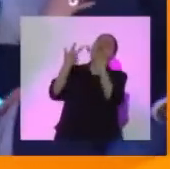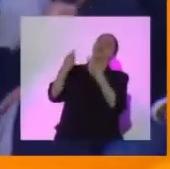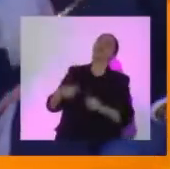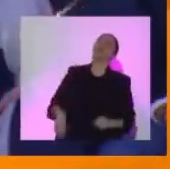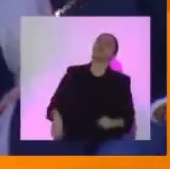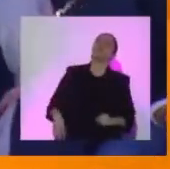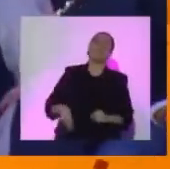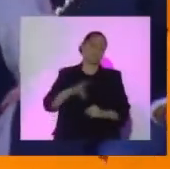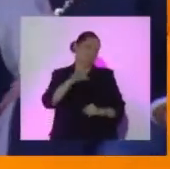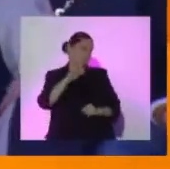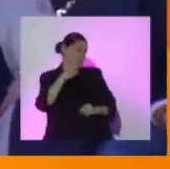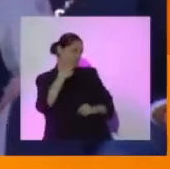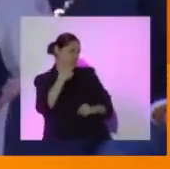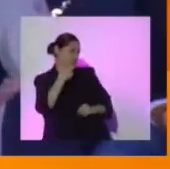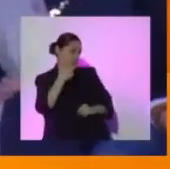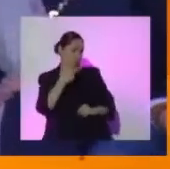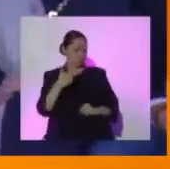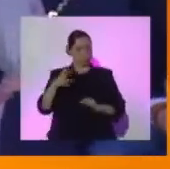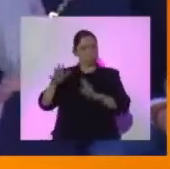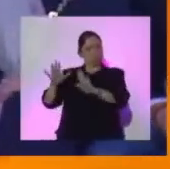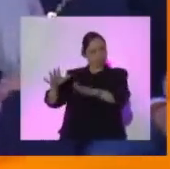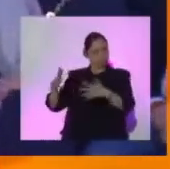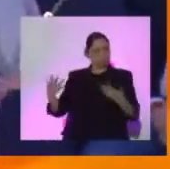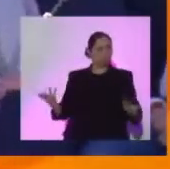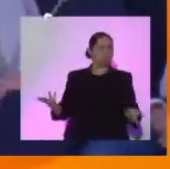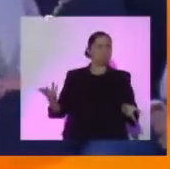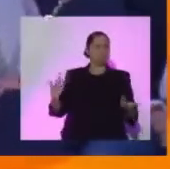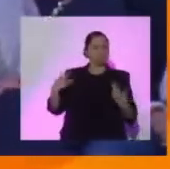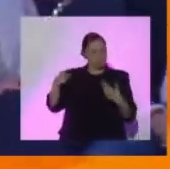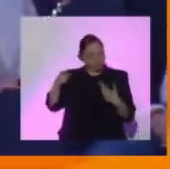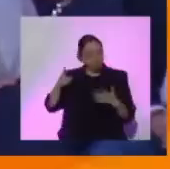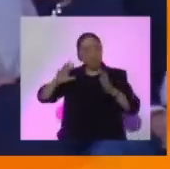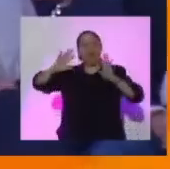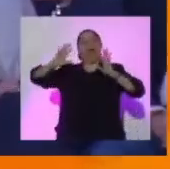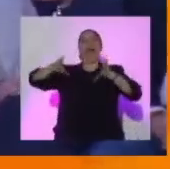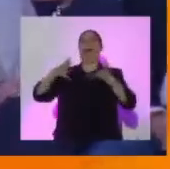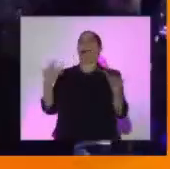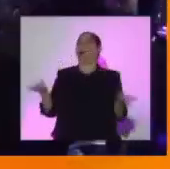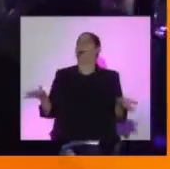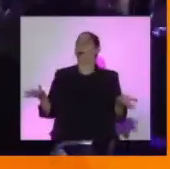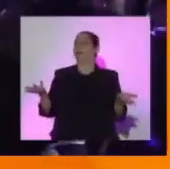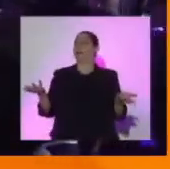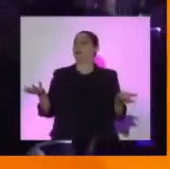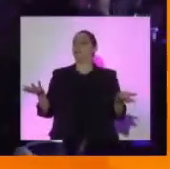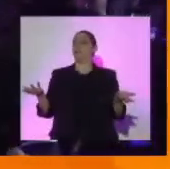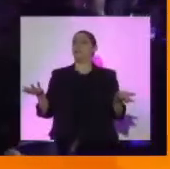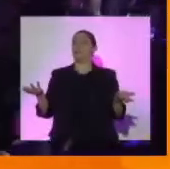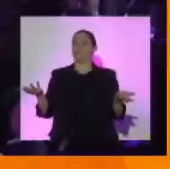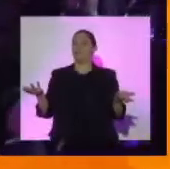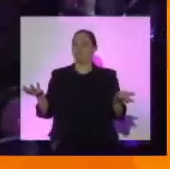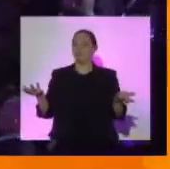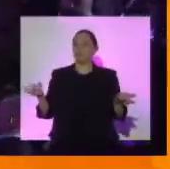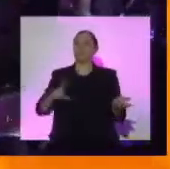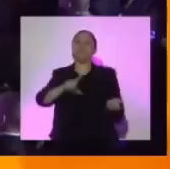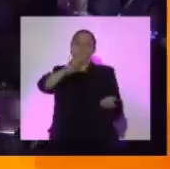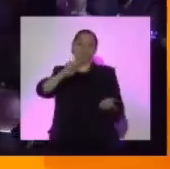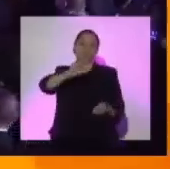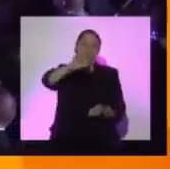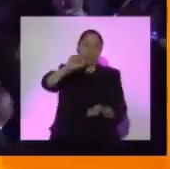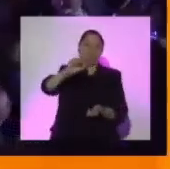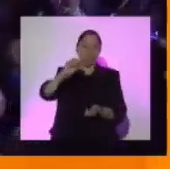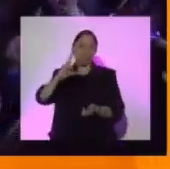proyecto de desarrollo rural sustentable vamos a preguntarle a Michoacán qué